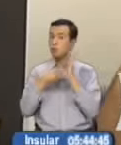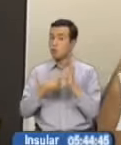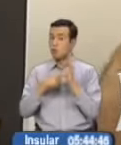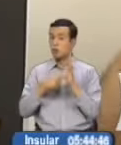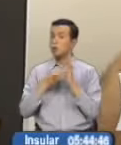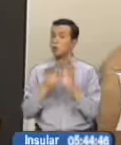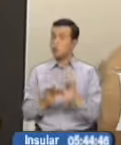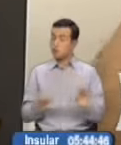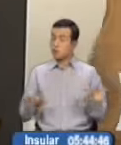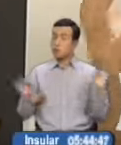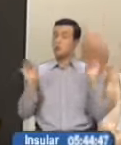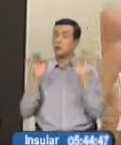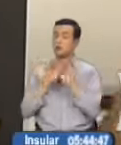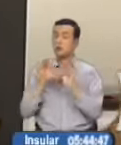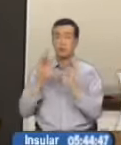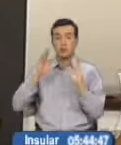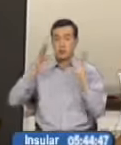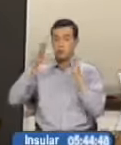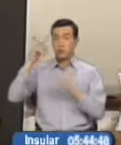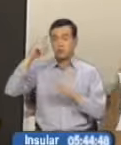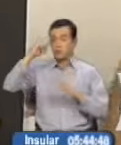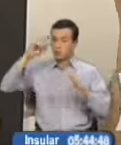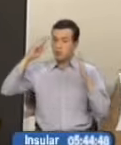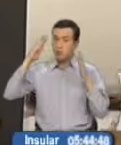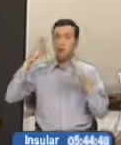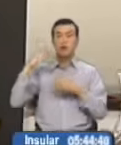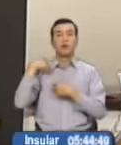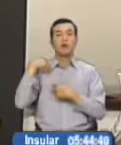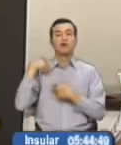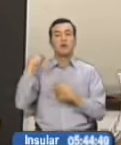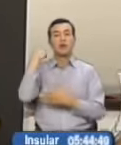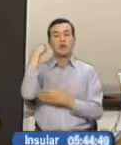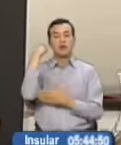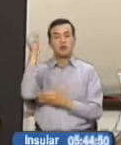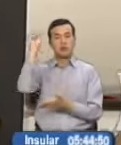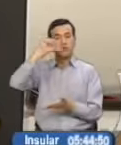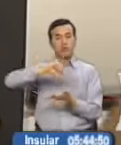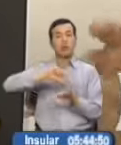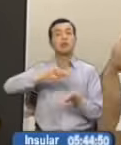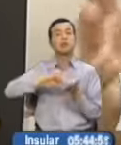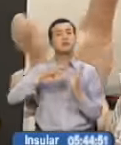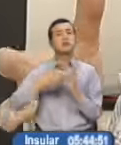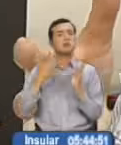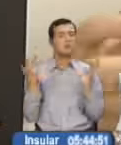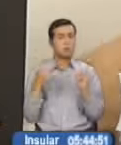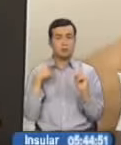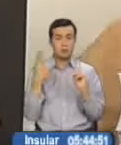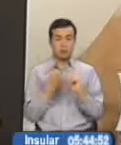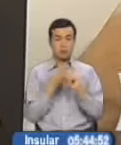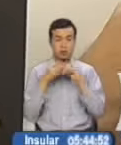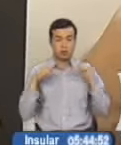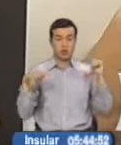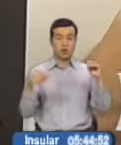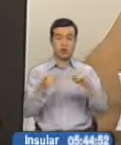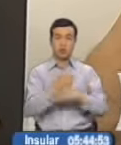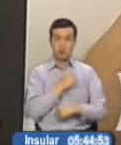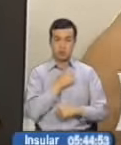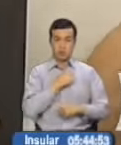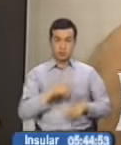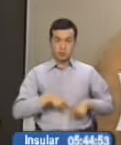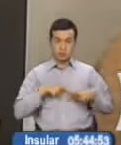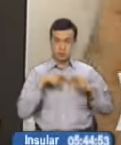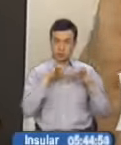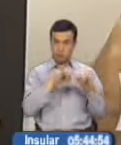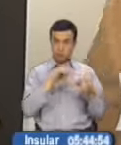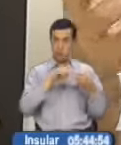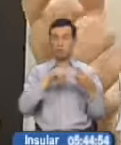fundamental, ¿no es cierto?, intervenir desde el Estado en garantizar el derecho a la ciudad, que es primero a un suelo en donde vivir y